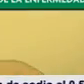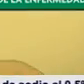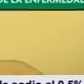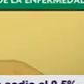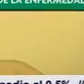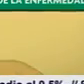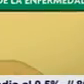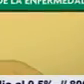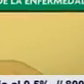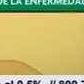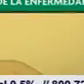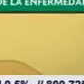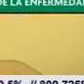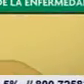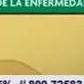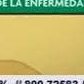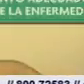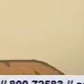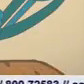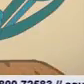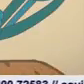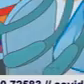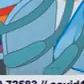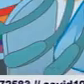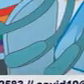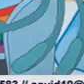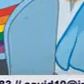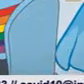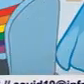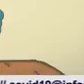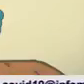Con el tratamiento adecuado y la enfermedad controlada.